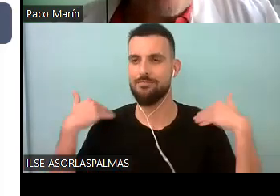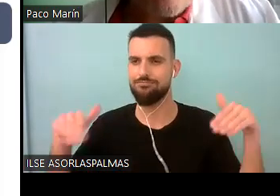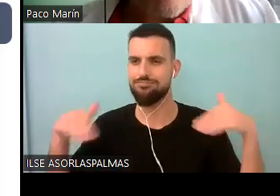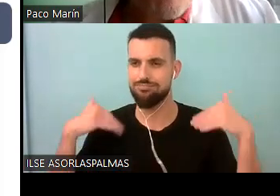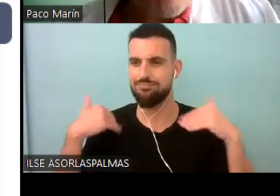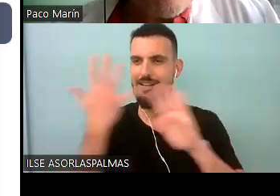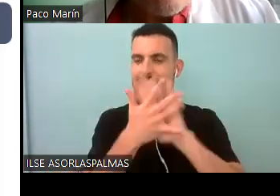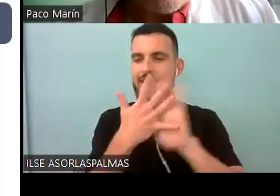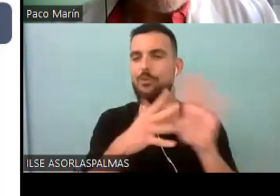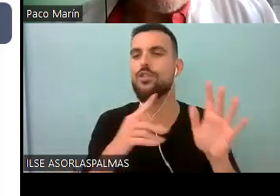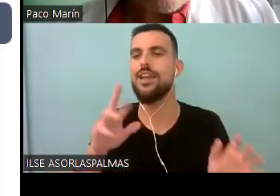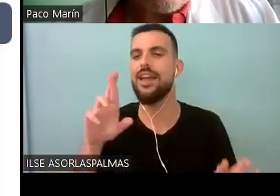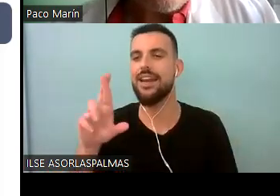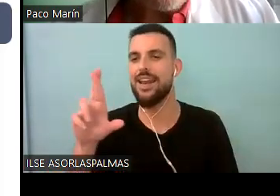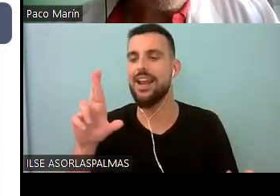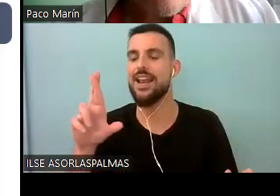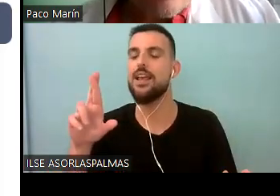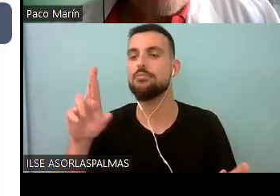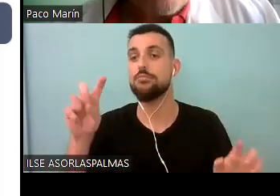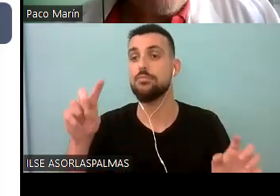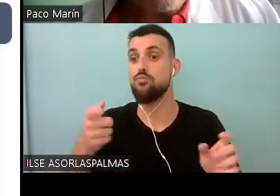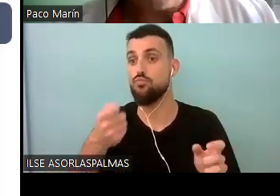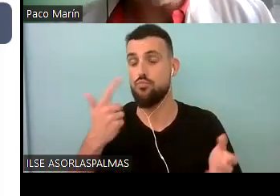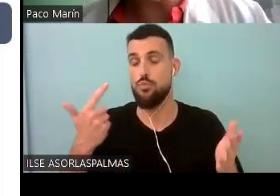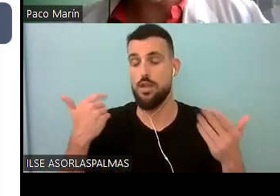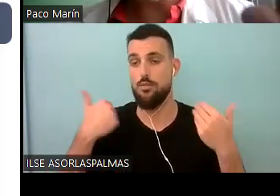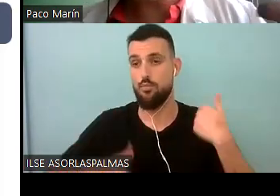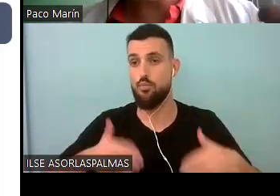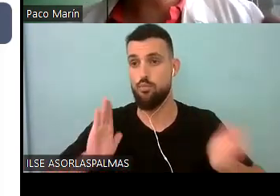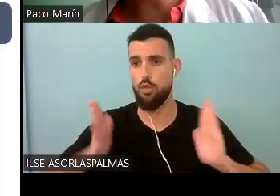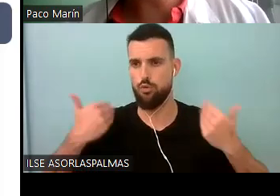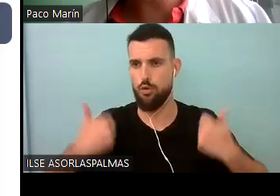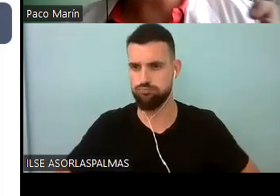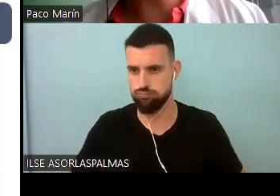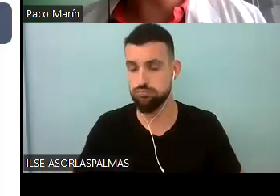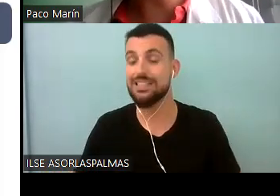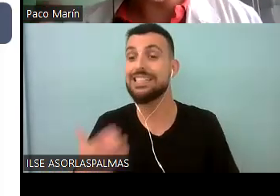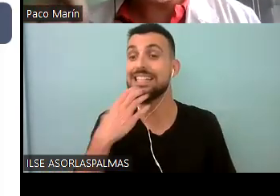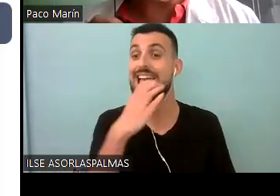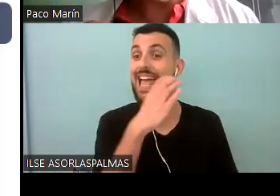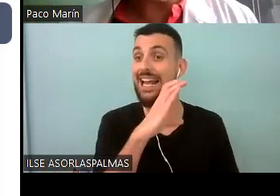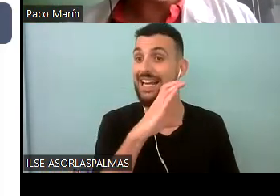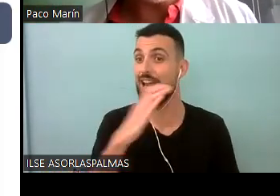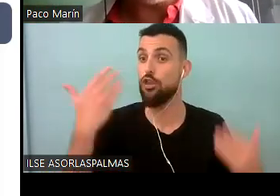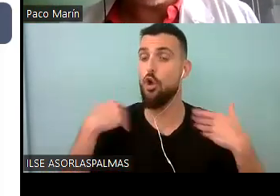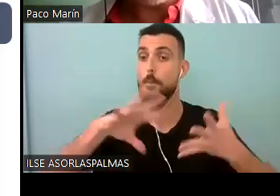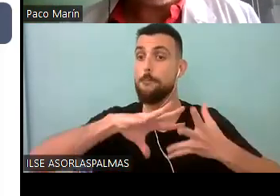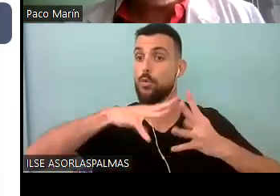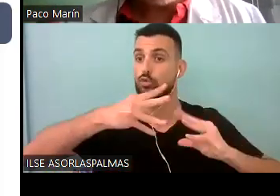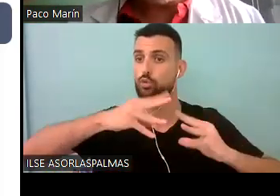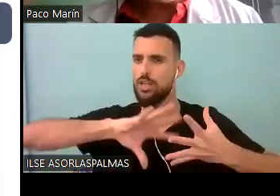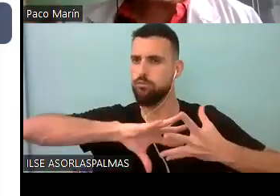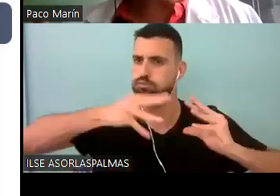productos LRGO, que si el calcio provoca la contracción muscular, es el magnesio el que relaja el músculo